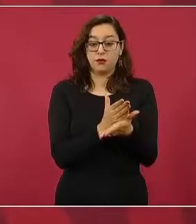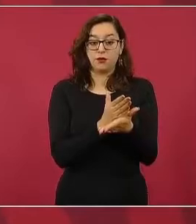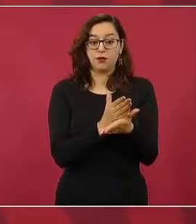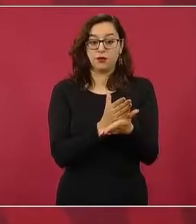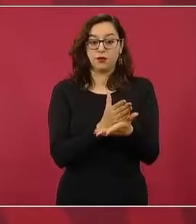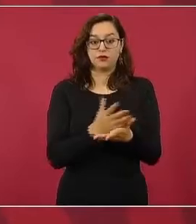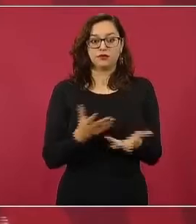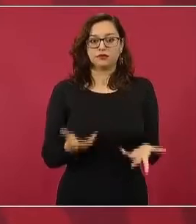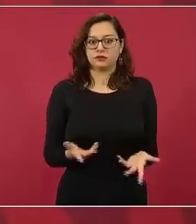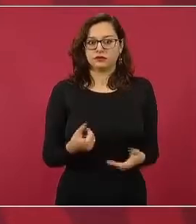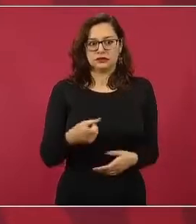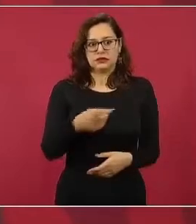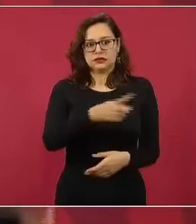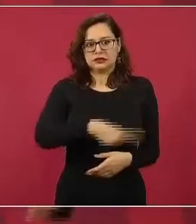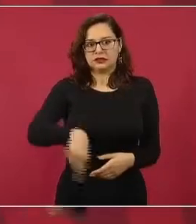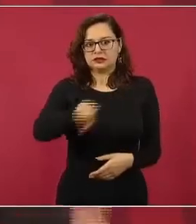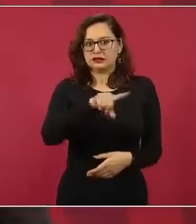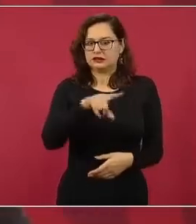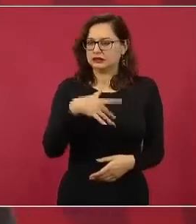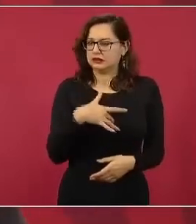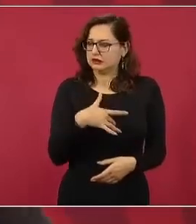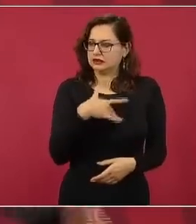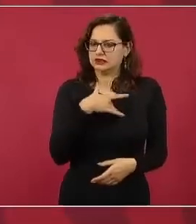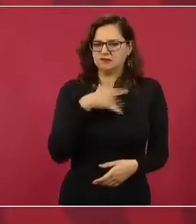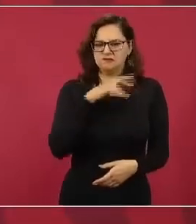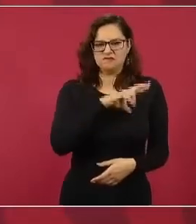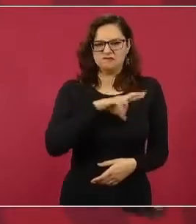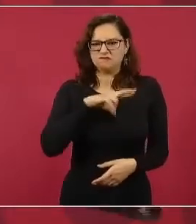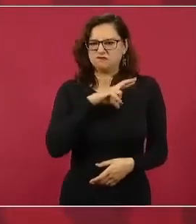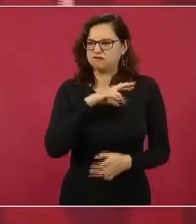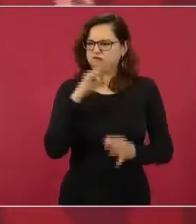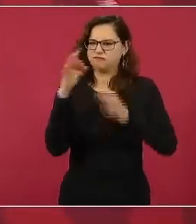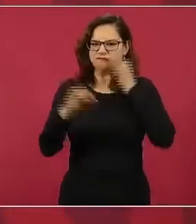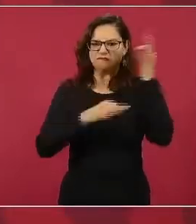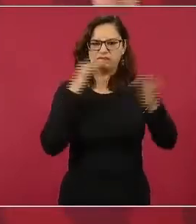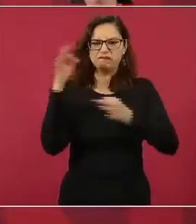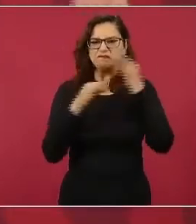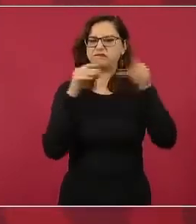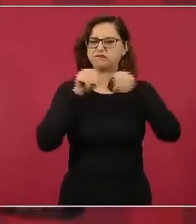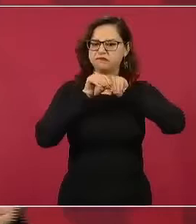las medicinas, las adulteraban.